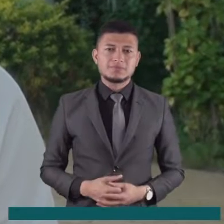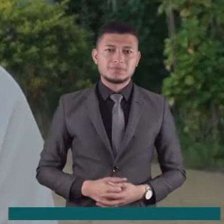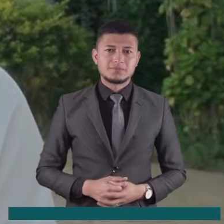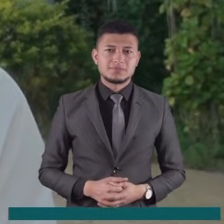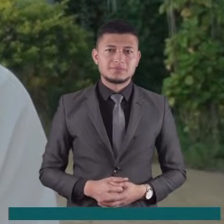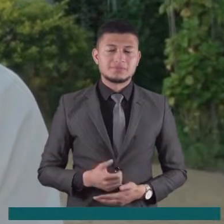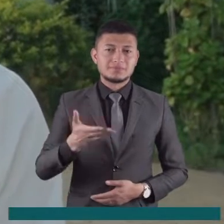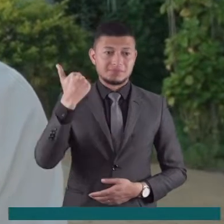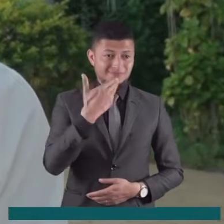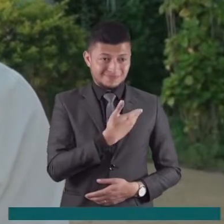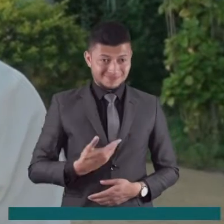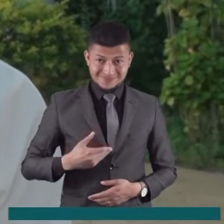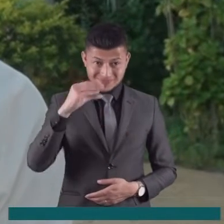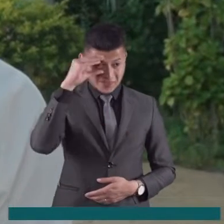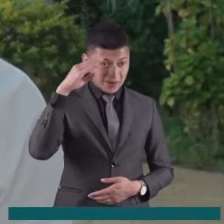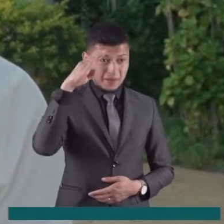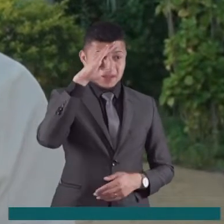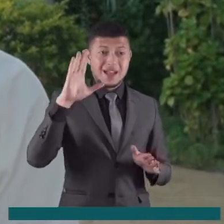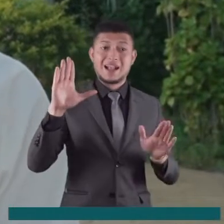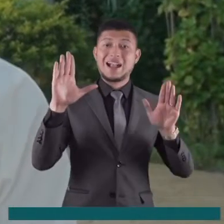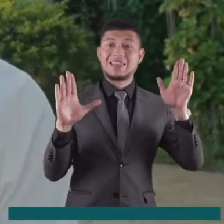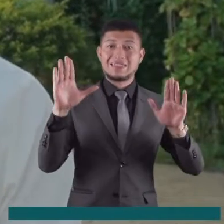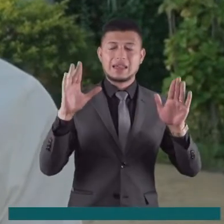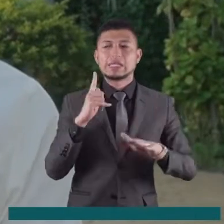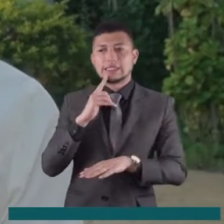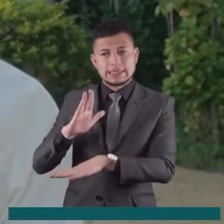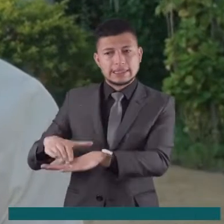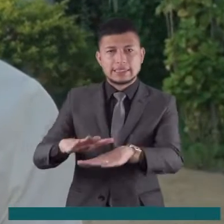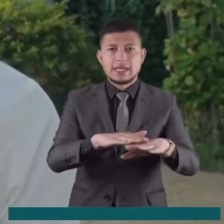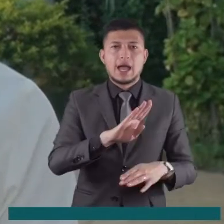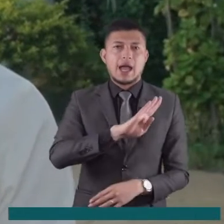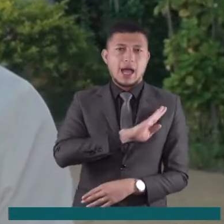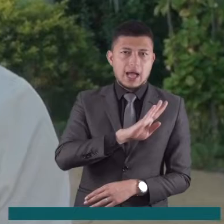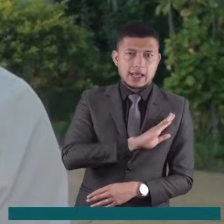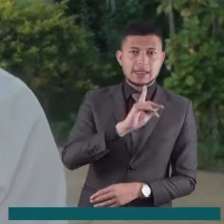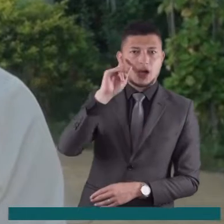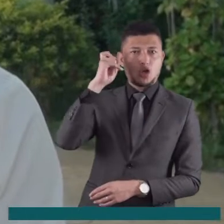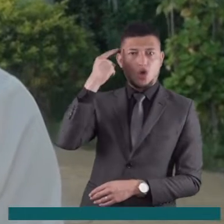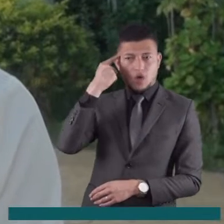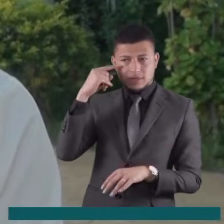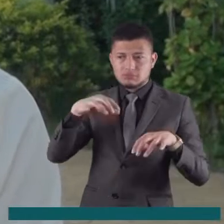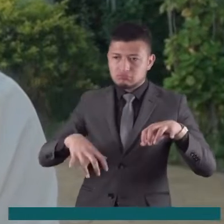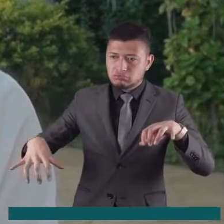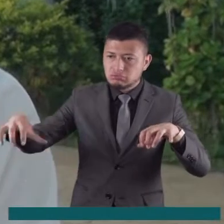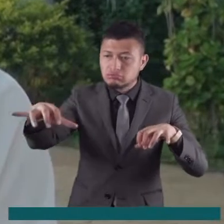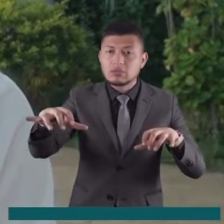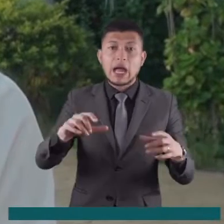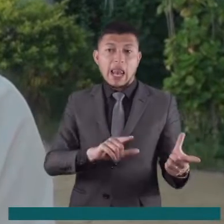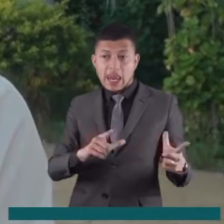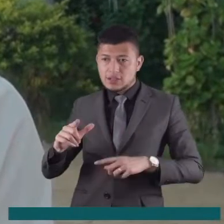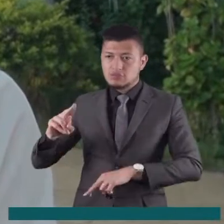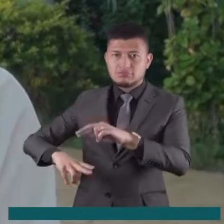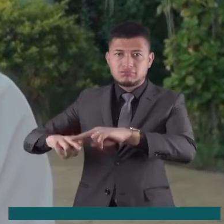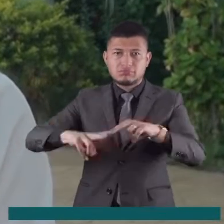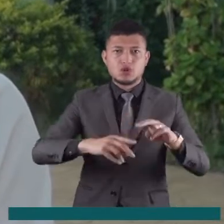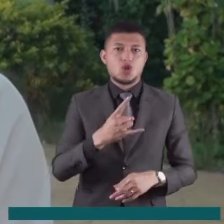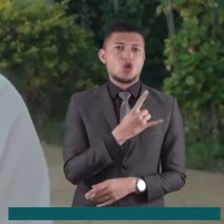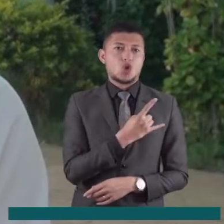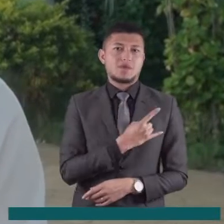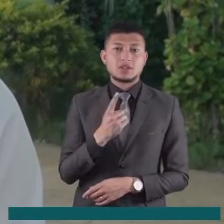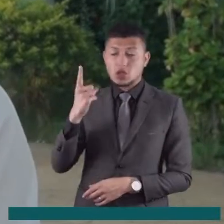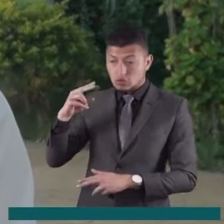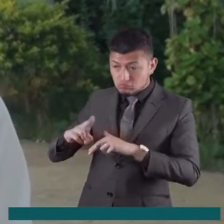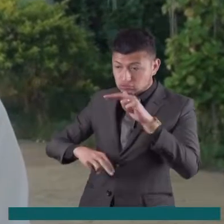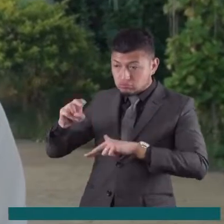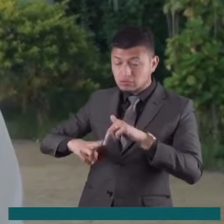Luego de que el presidente Gustavo Petro, siendo candidato, pidiera a las alcaldías y gobernaciones que alistaran lotes para construir universidades, una de las